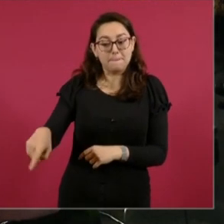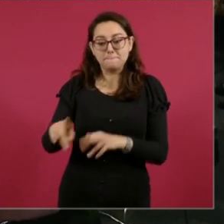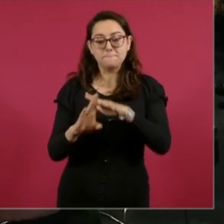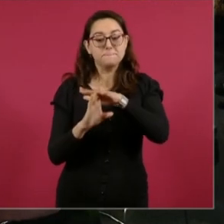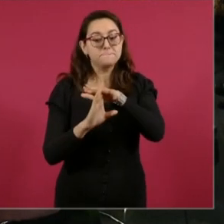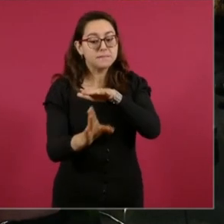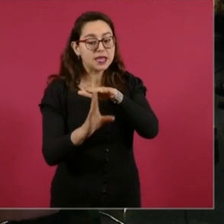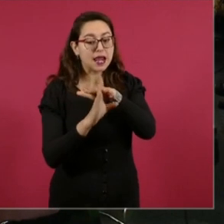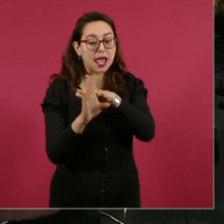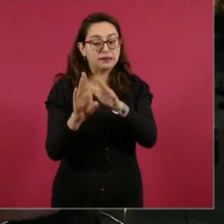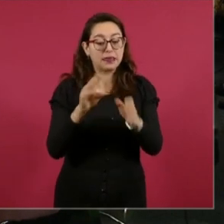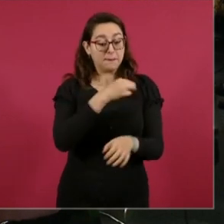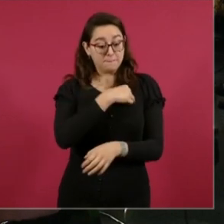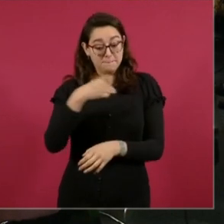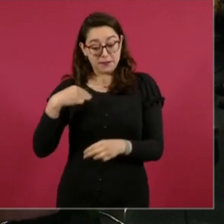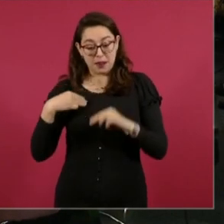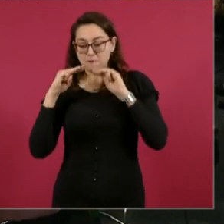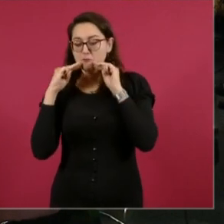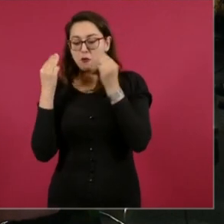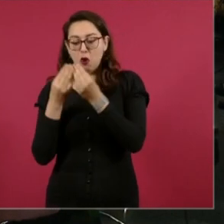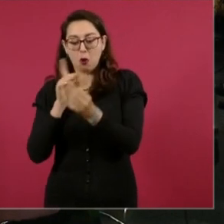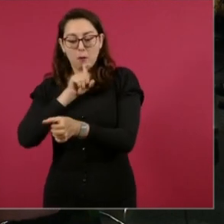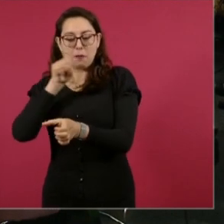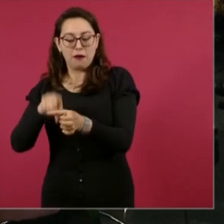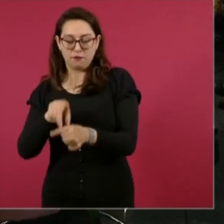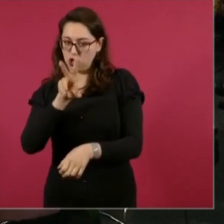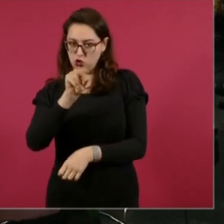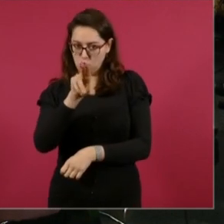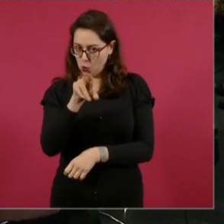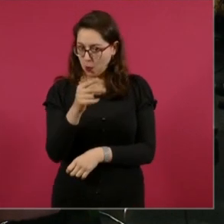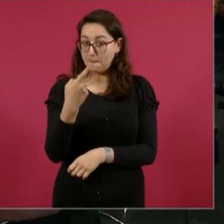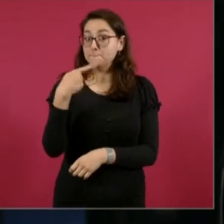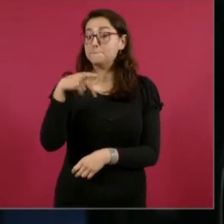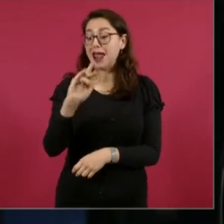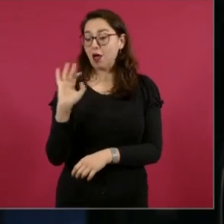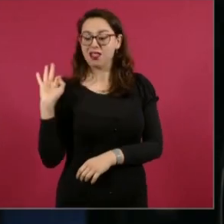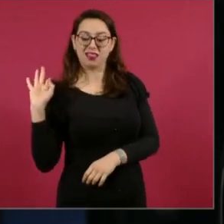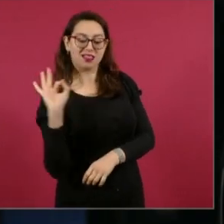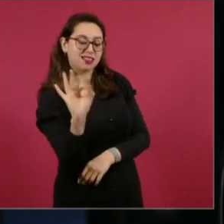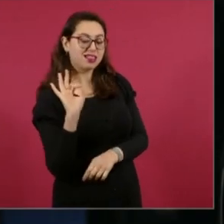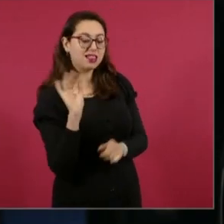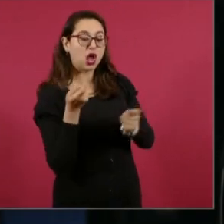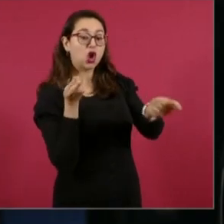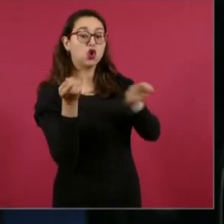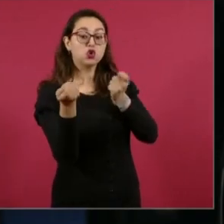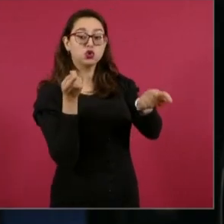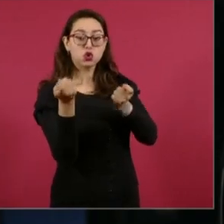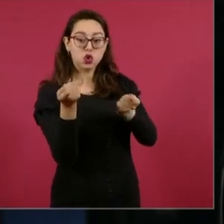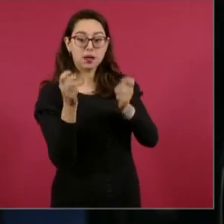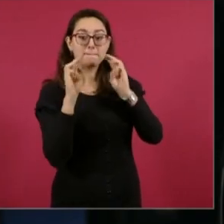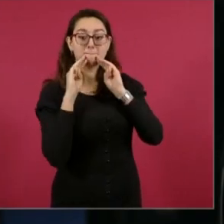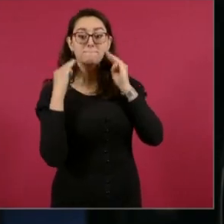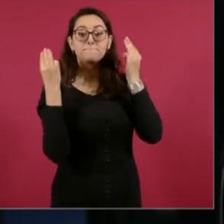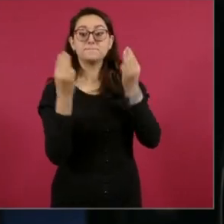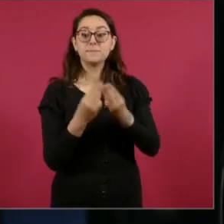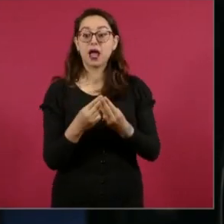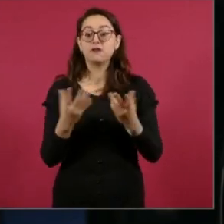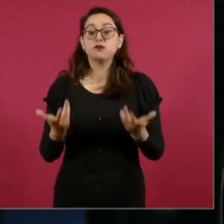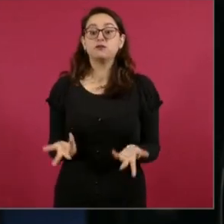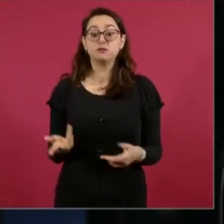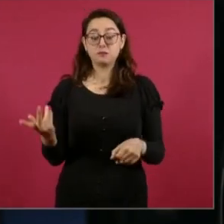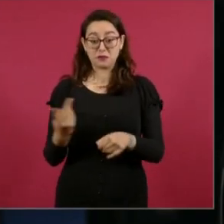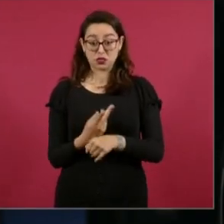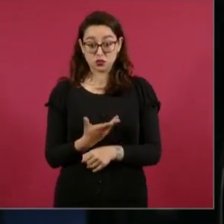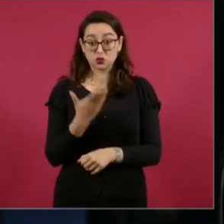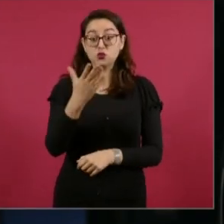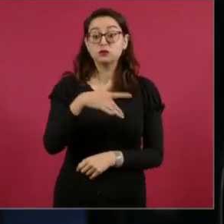organizado, pero sí ya dijeron que está detrás del crimen organizado de estas solicitudes de refugio. ¿Ustedes ya tenían conocimiento de las áreas de